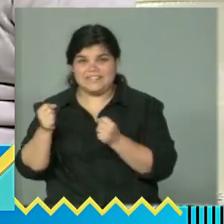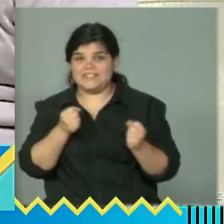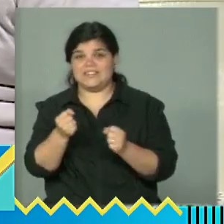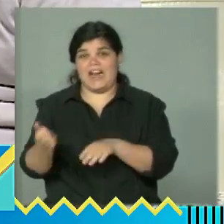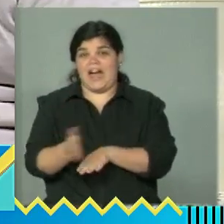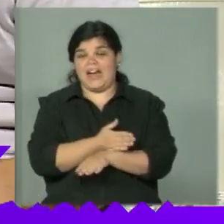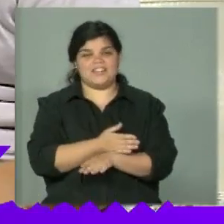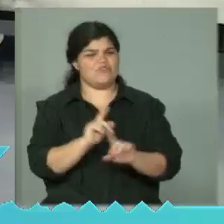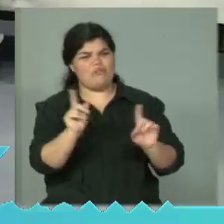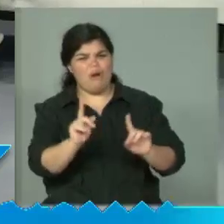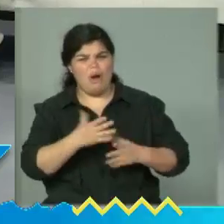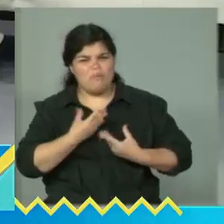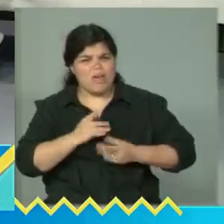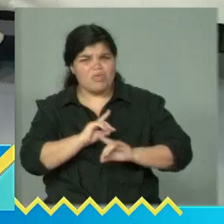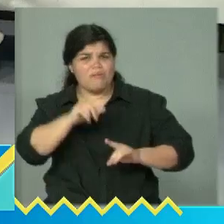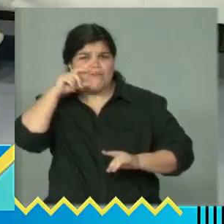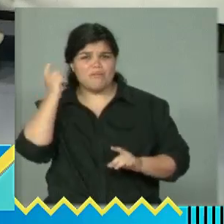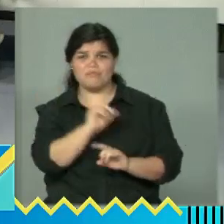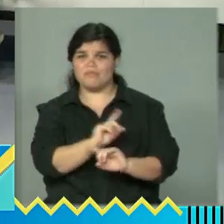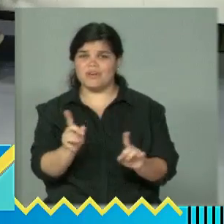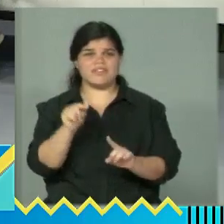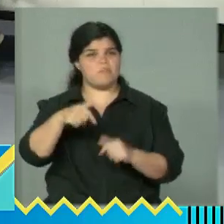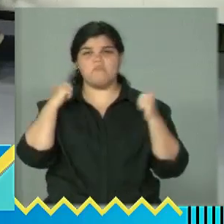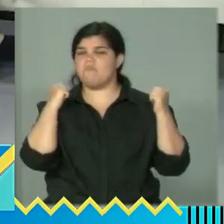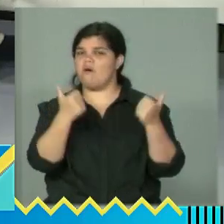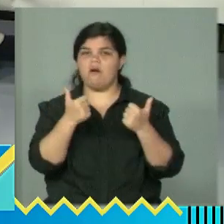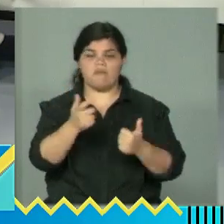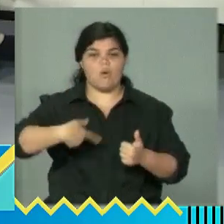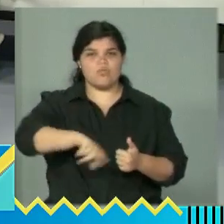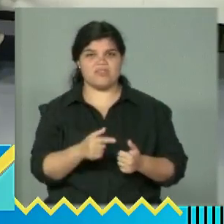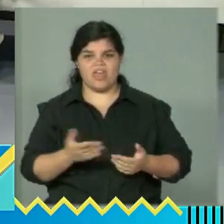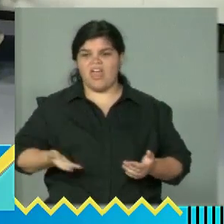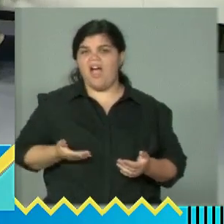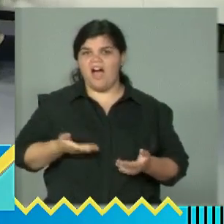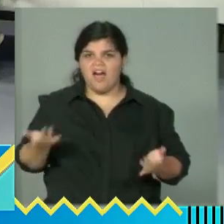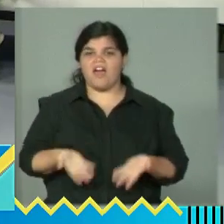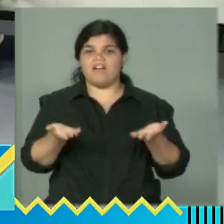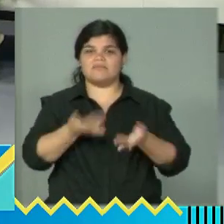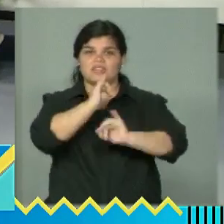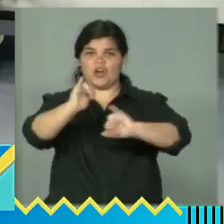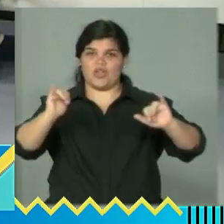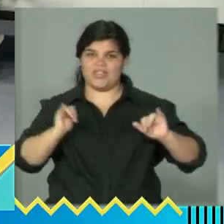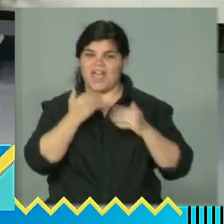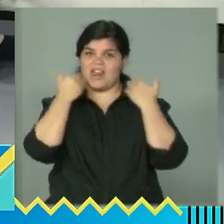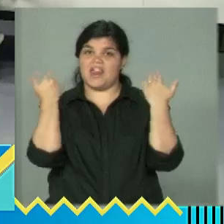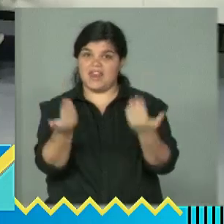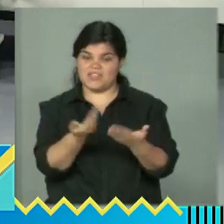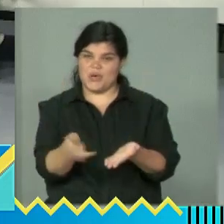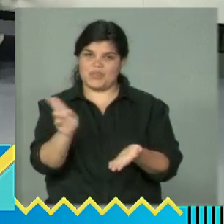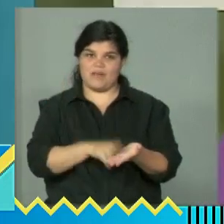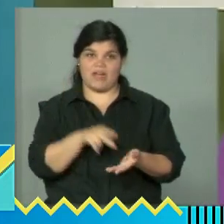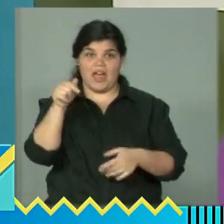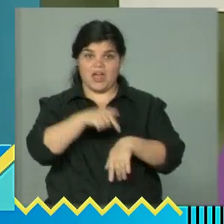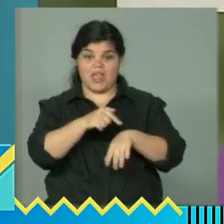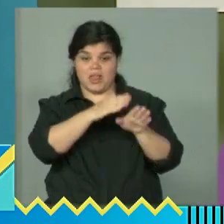Casi morirse, no hay que tenerle miedo ni vergüenza. Sí. Está buenísimo lo que han hecho, está buenísimo que se hayan animado a contarlo. Así que, de nuevo, muchas gracias. Bueno, se nos acabó